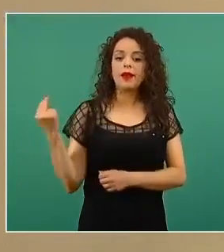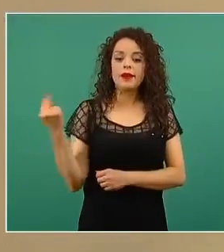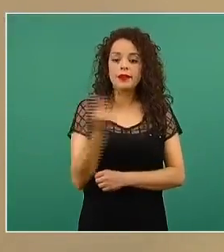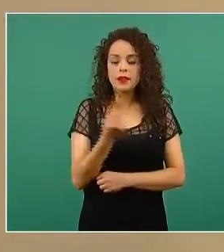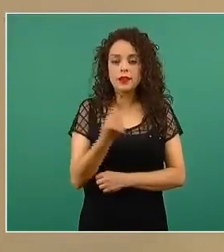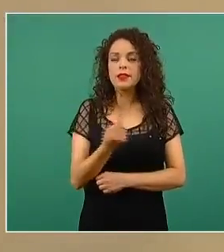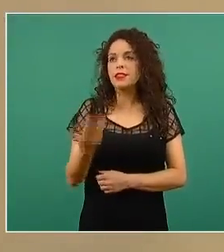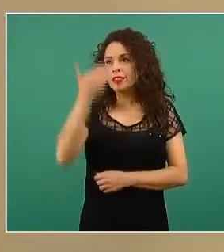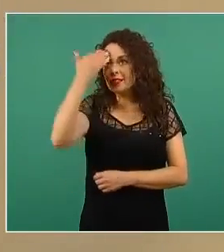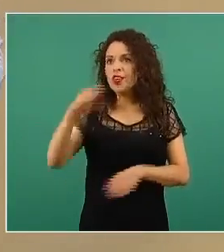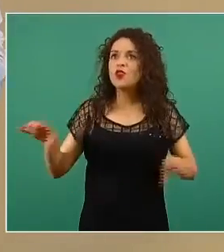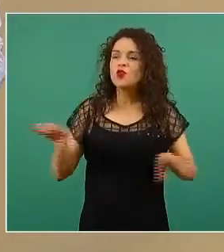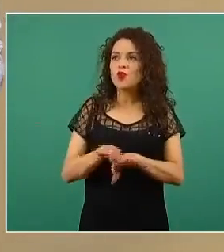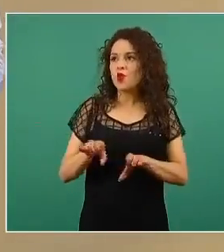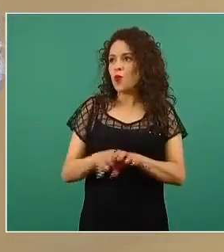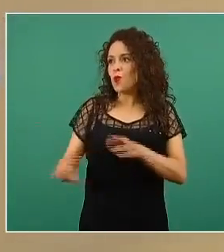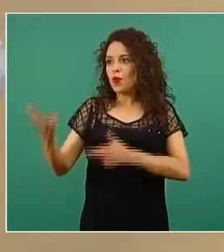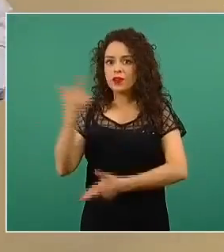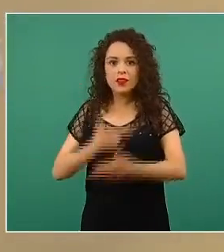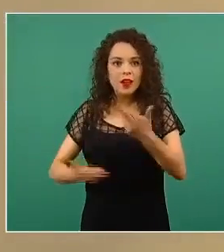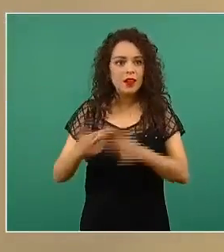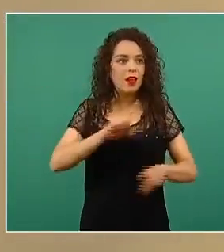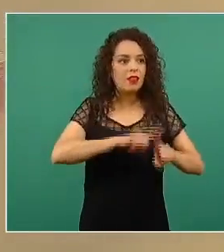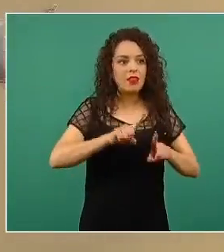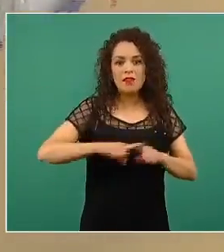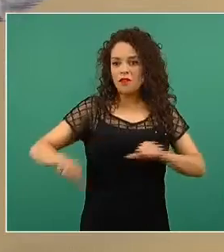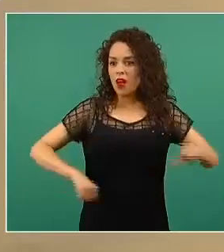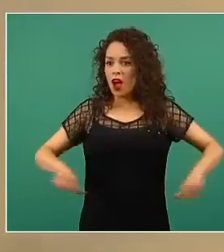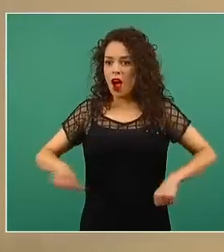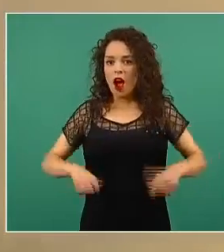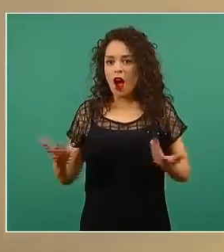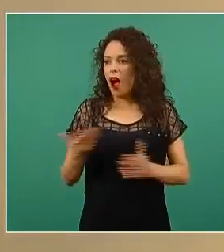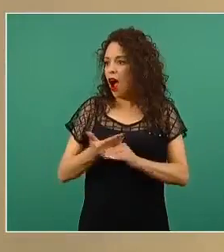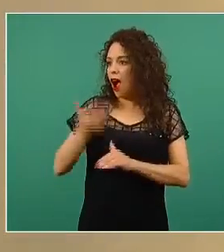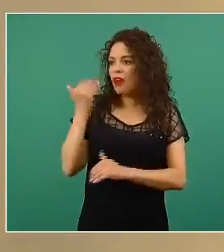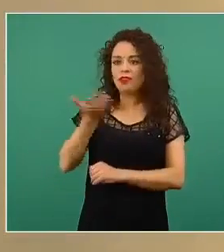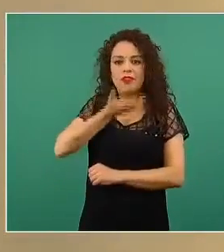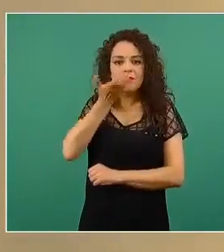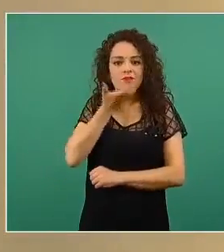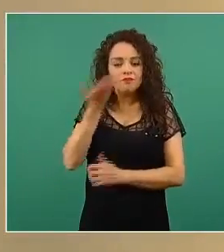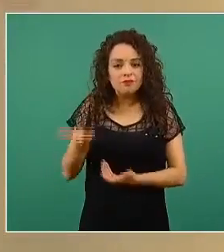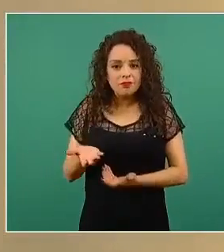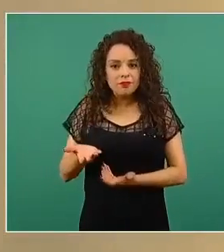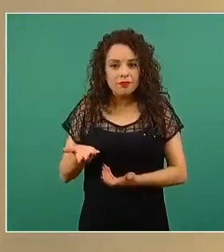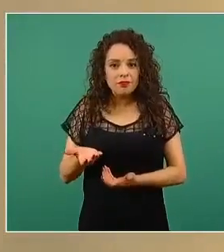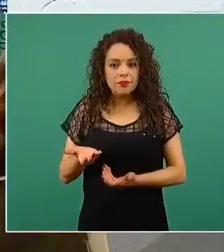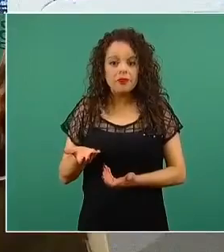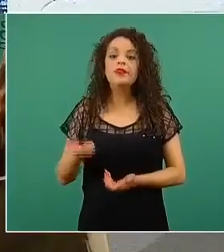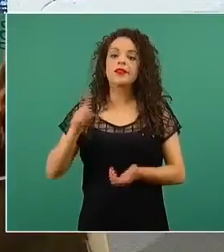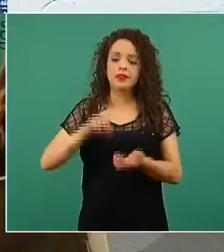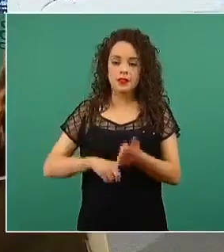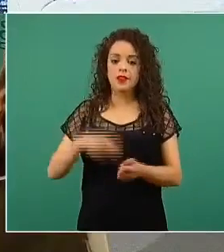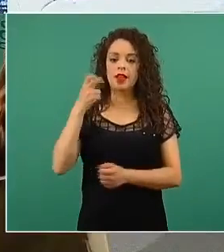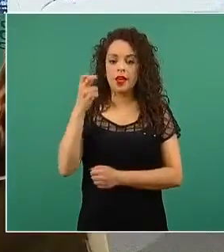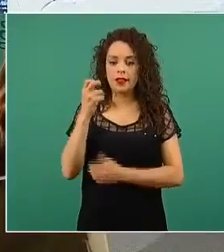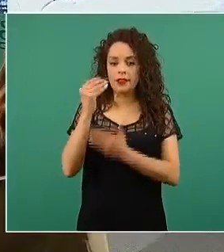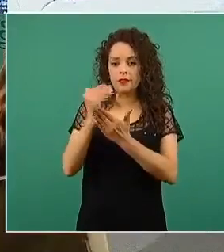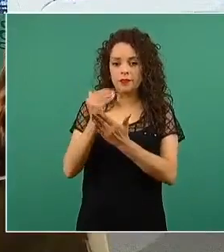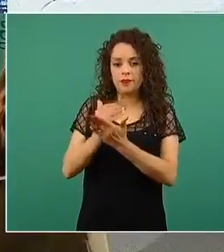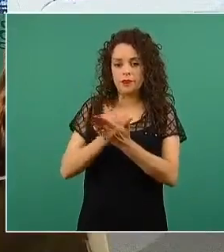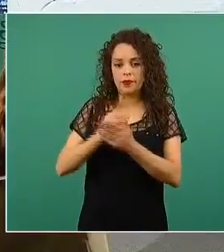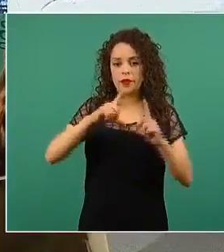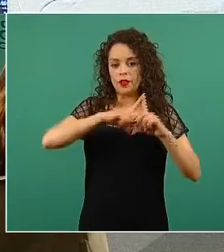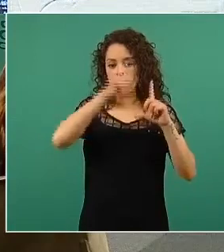es que íbamos a regresar a las actividades habituales, y uno de los ejemplos es el lineamiento nacional para la reapertura